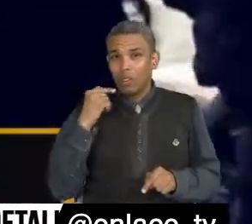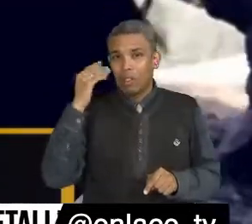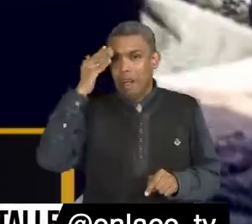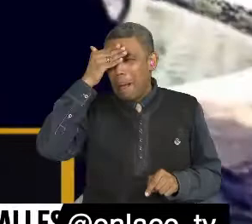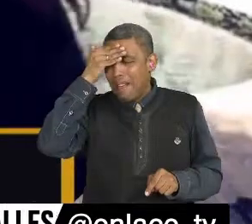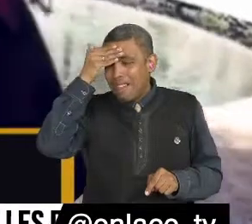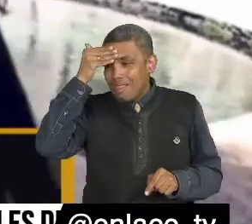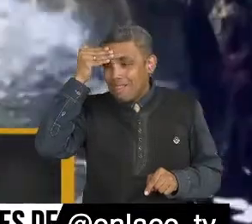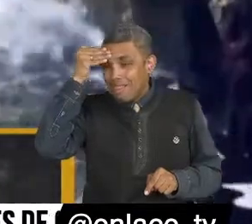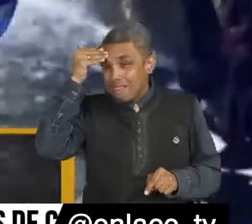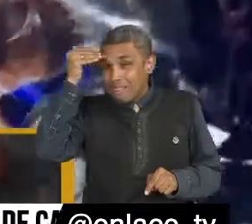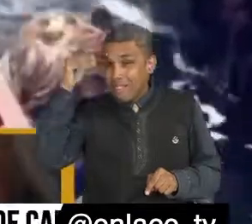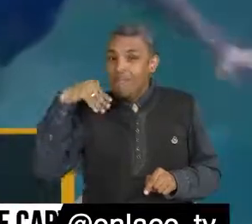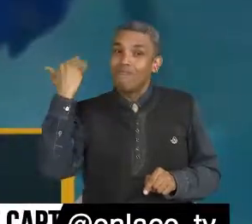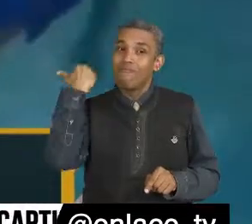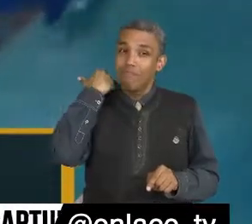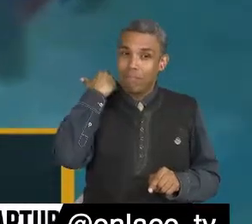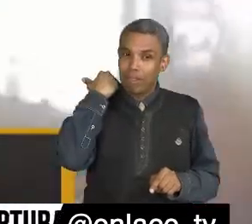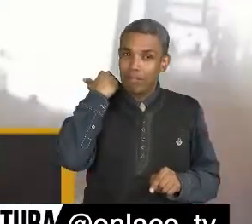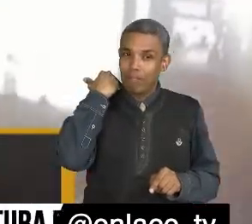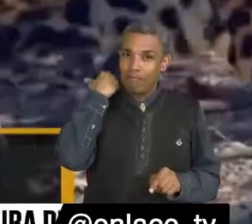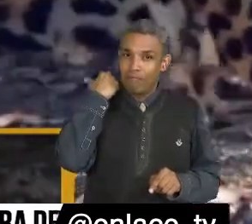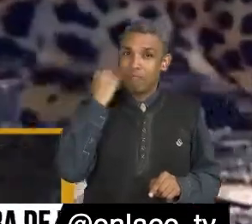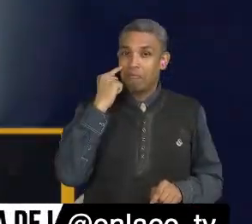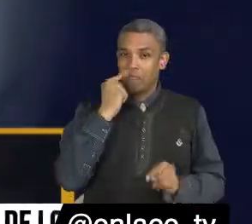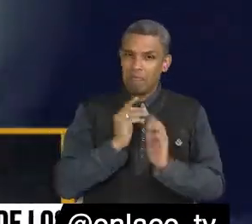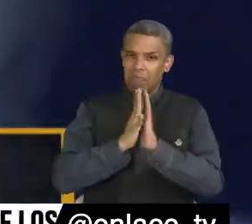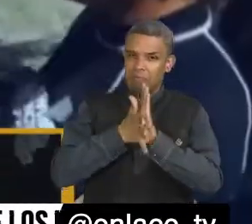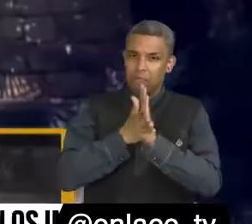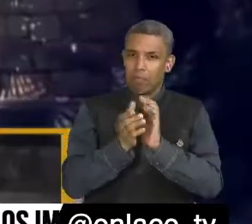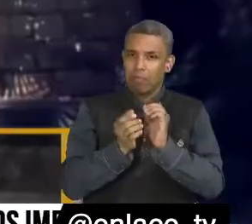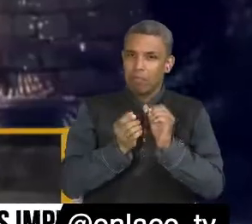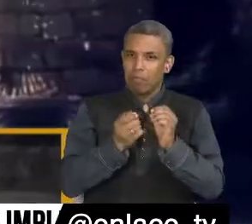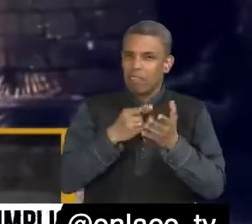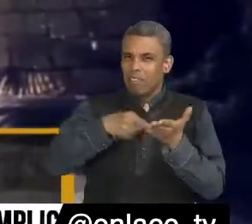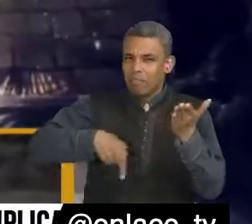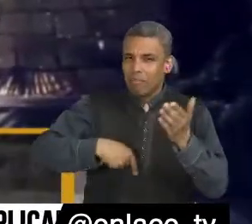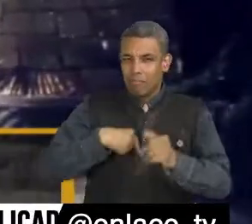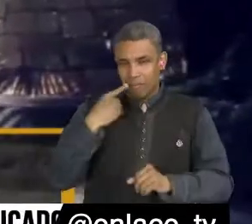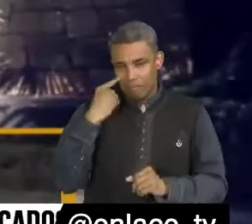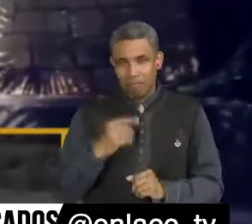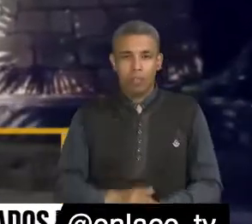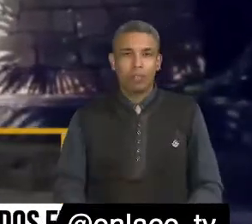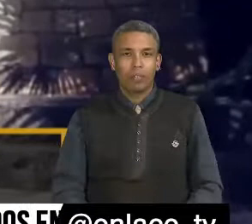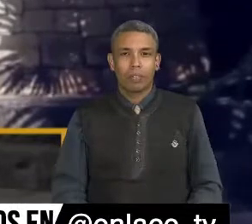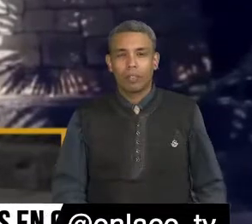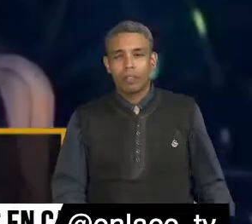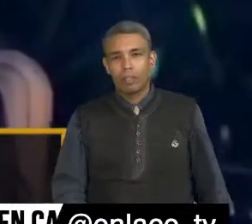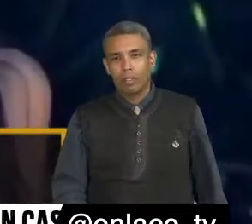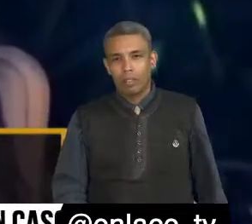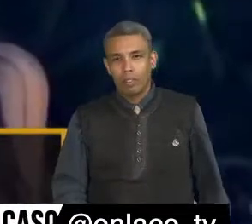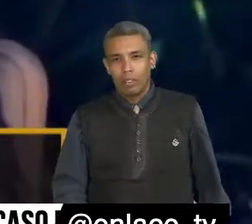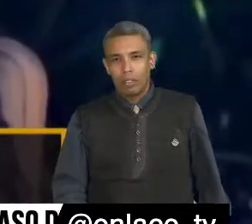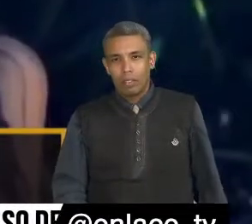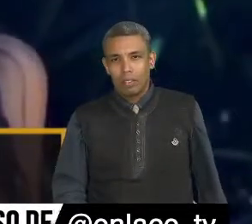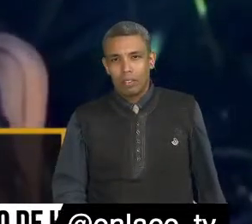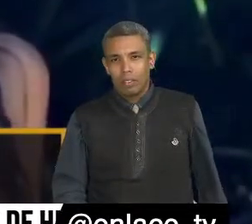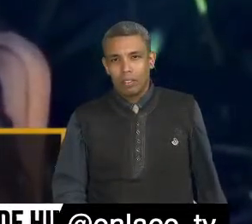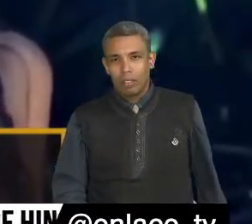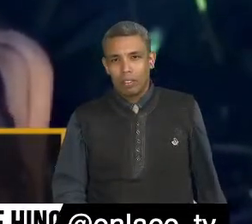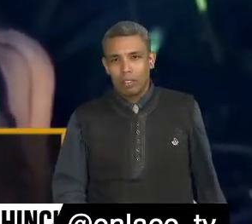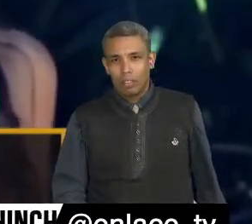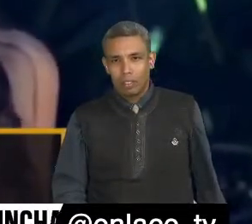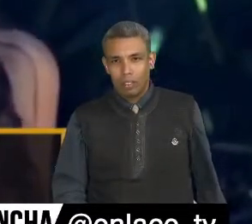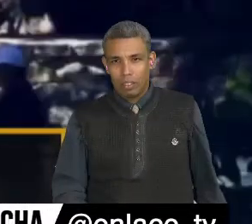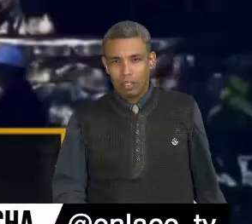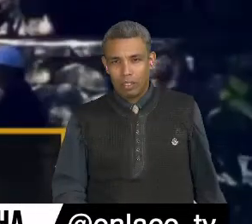cuenta algunas situaciones que pueden prevenir circunstancias que lamentar. En tal sentido, el Consejo Municipal para la Gestión del Riesgo